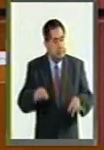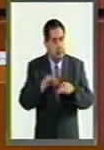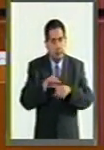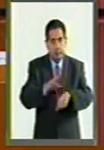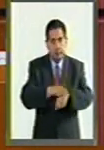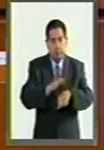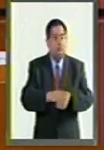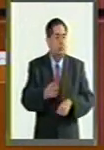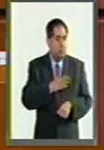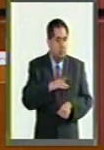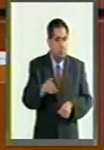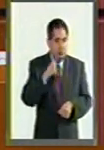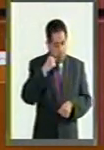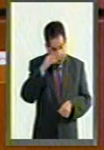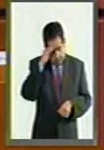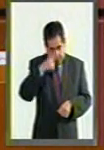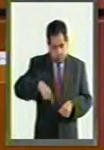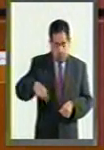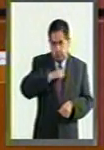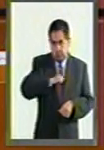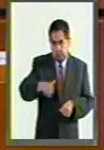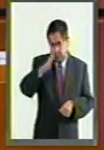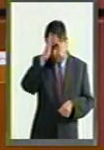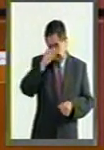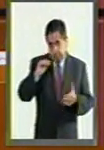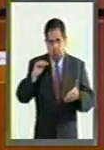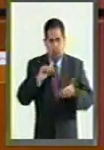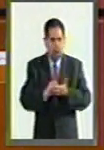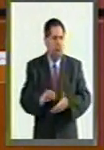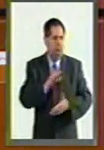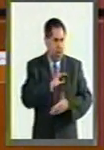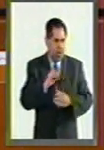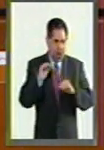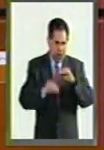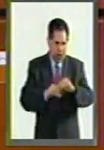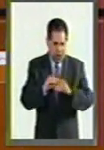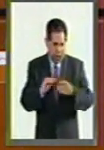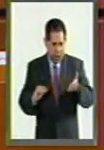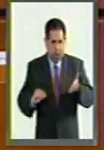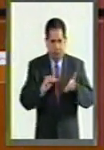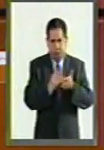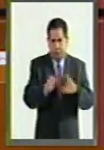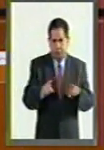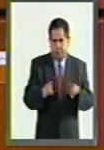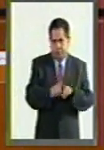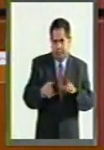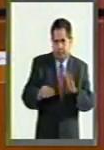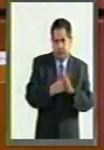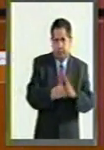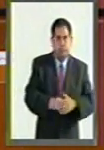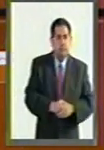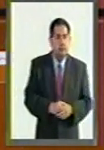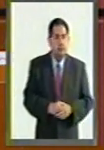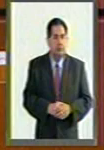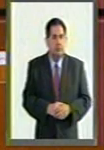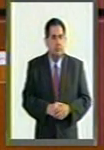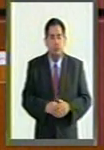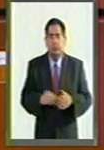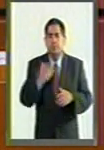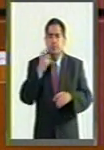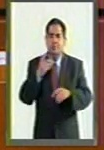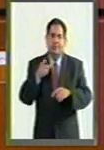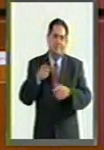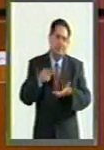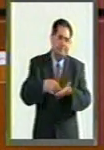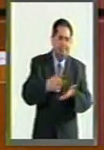que qué bueno que nos pusimos de acuerdo en lograr una adición en este adentro. No quito méritos de